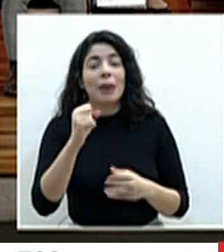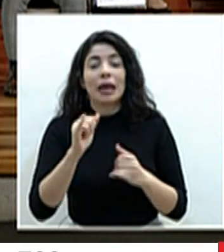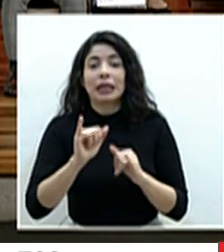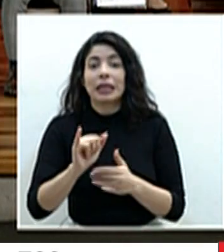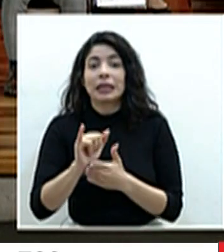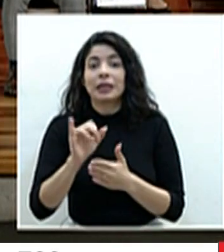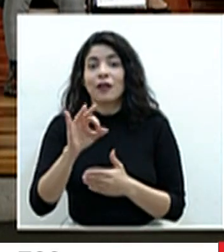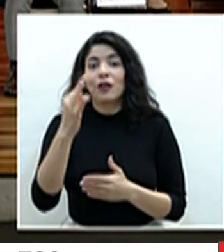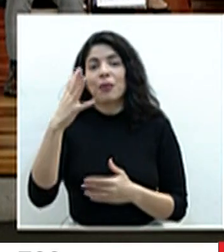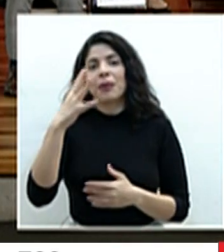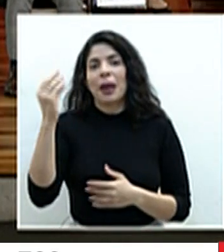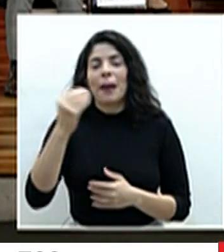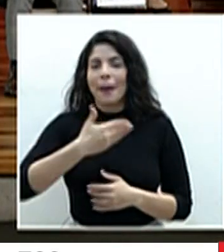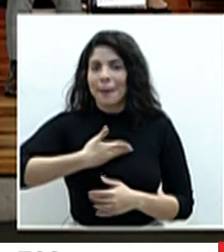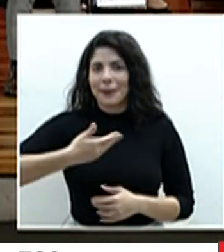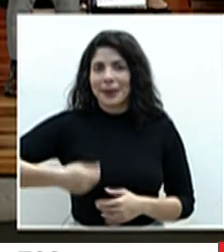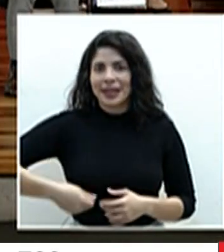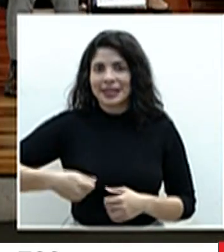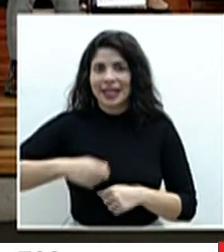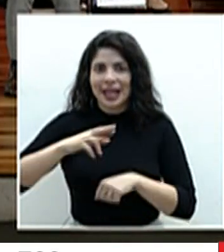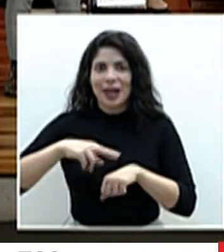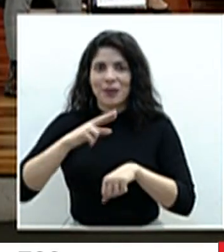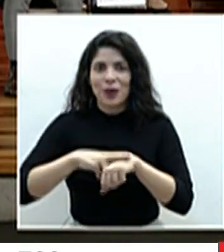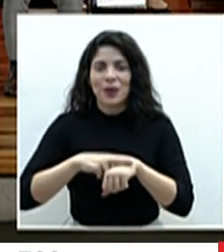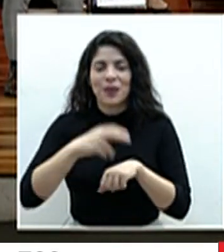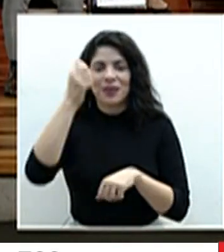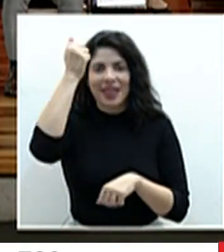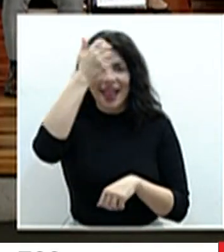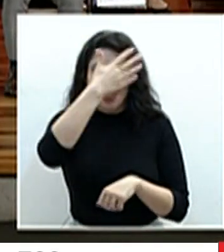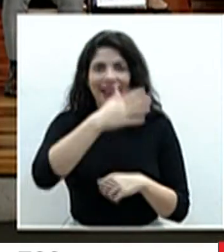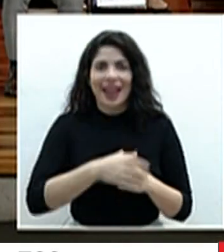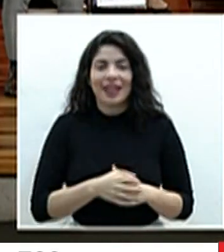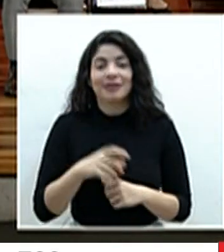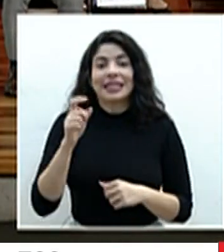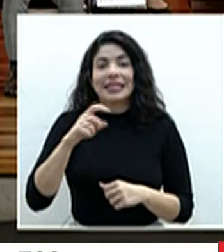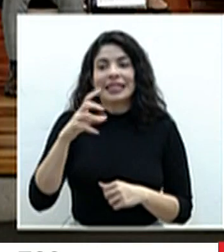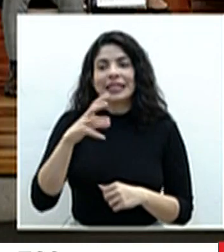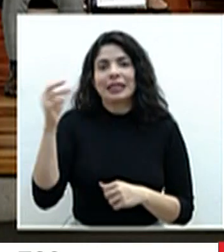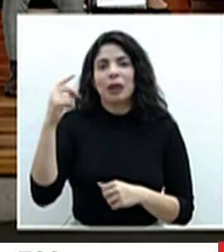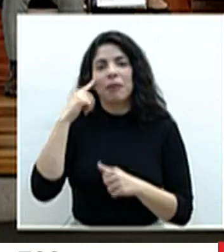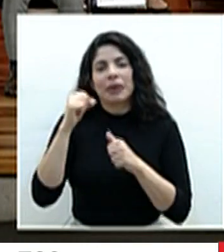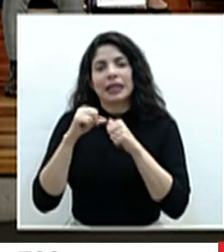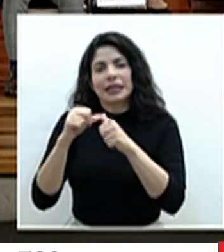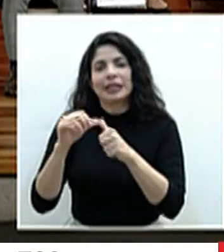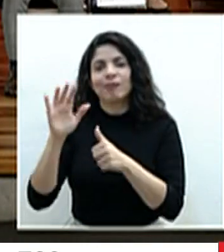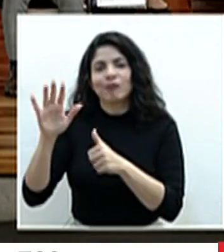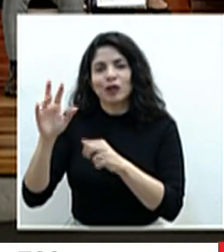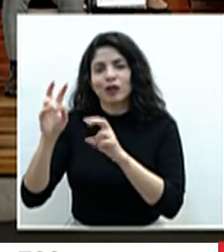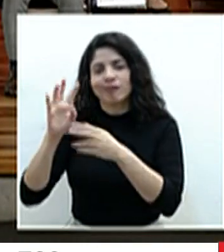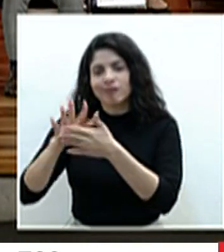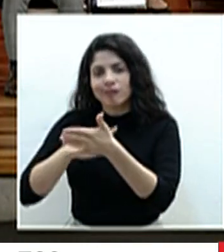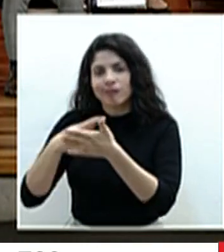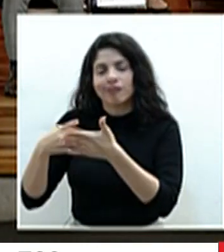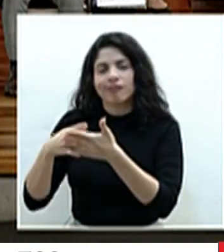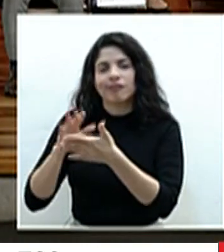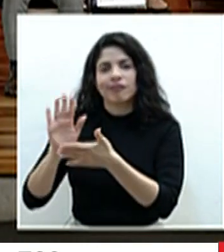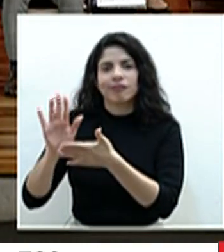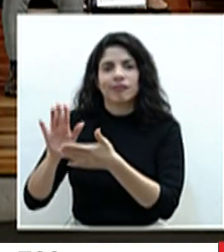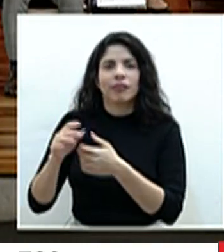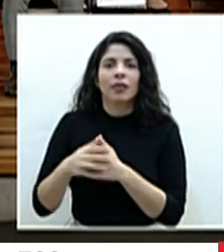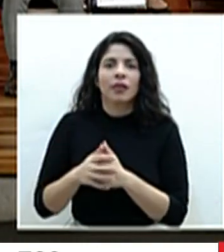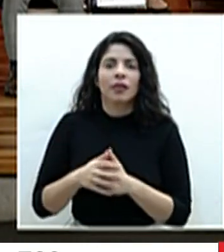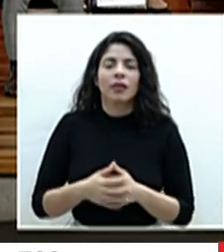forma al señor presidente de la República, don Carlos Alvarado Quesada, quien debe continuar con asuntos propios de